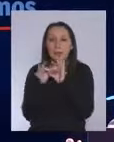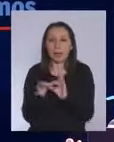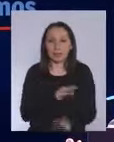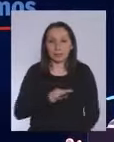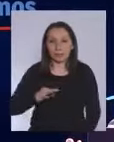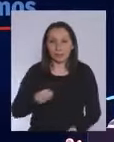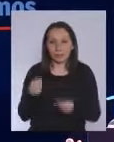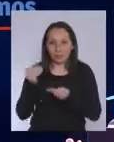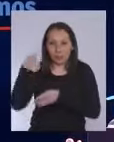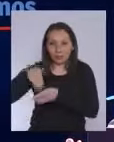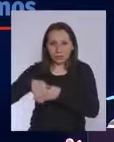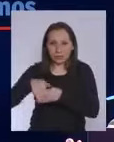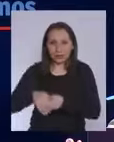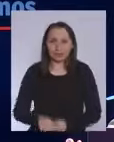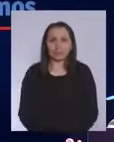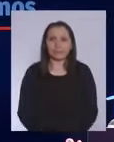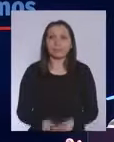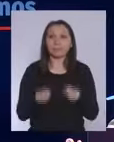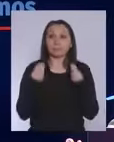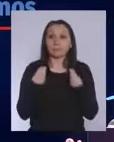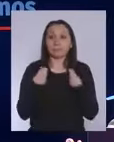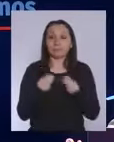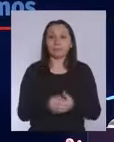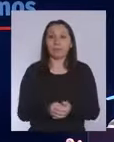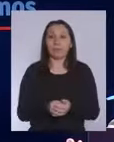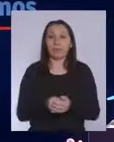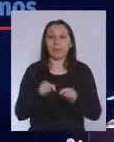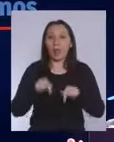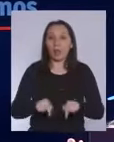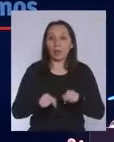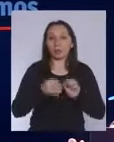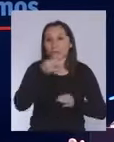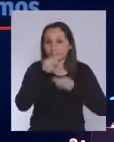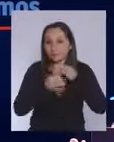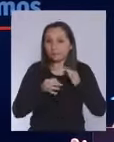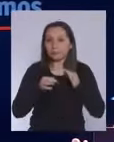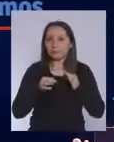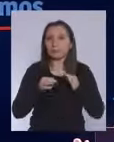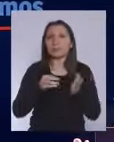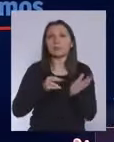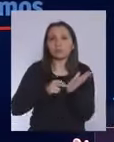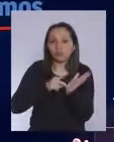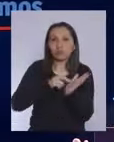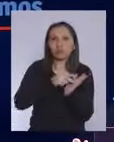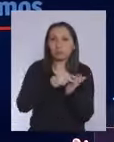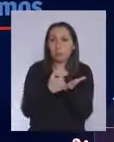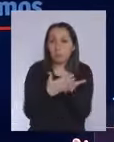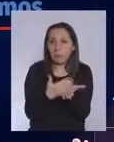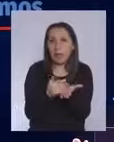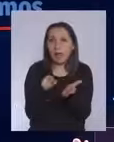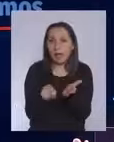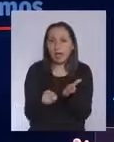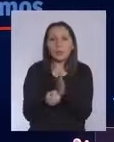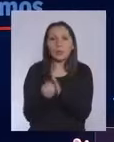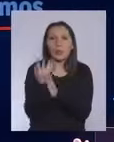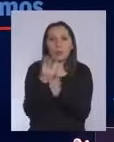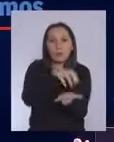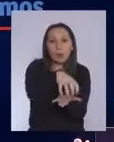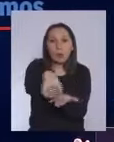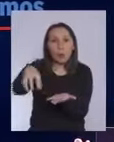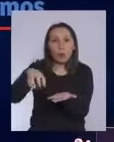buenas tardes bueno paso a señalar en este plan paso a paso las nuevas